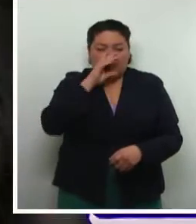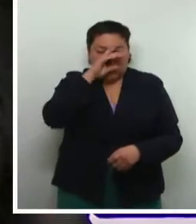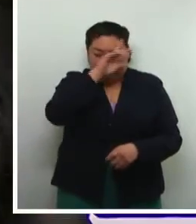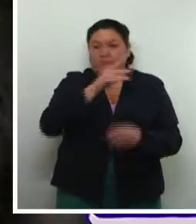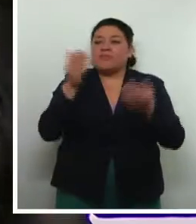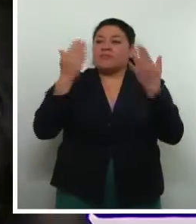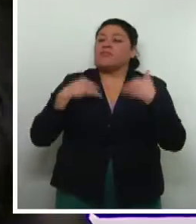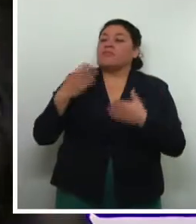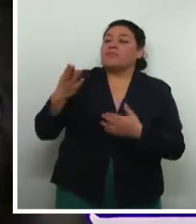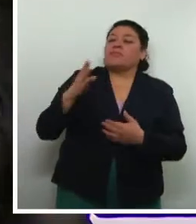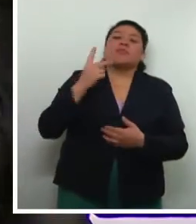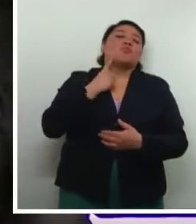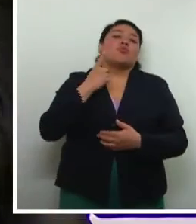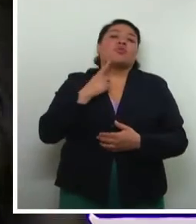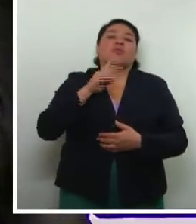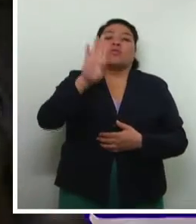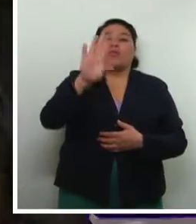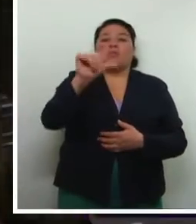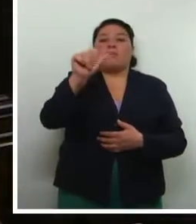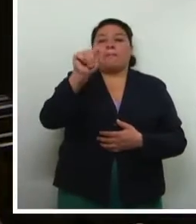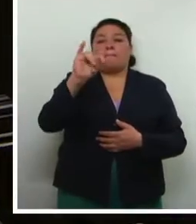Bernardo Batis, por favor.